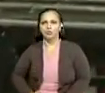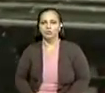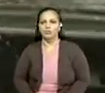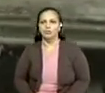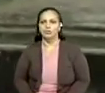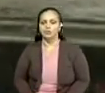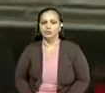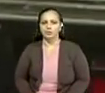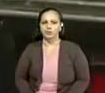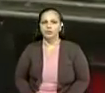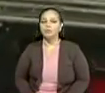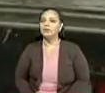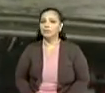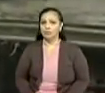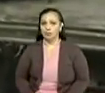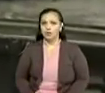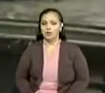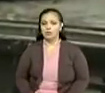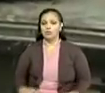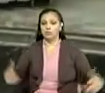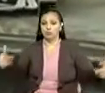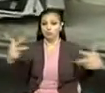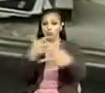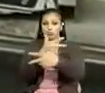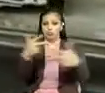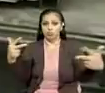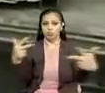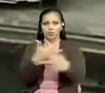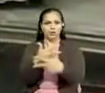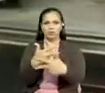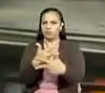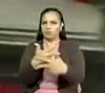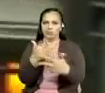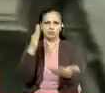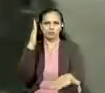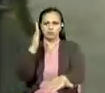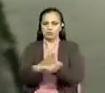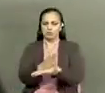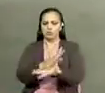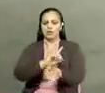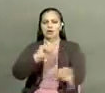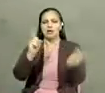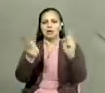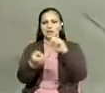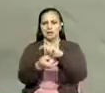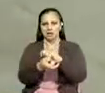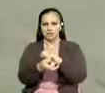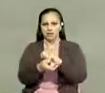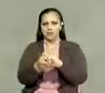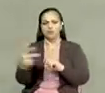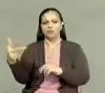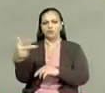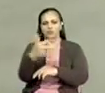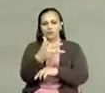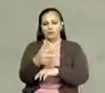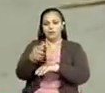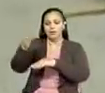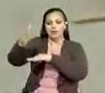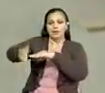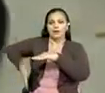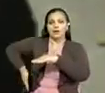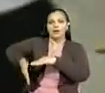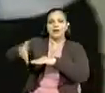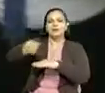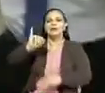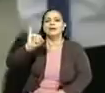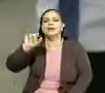vía, sí. Por supuesto, desde hoy, el tramo comprendido desde Ilanes hasta la calle Guayacanes se convierte en una vía. Y